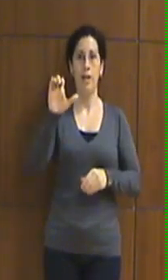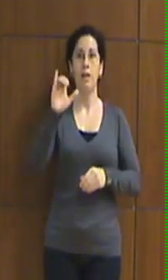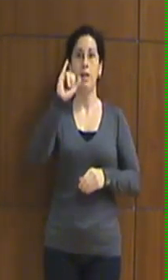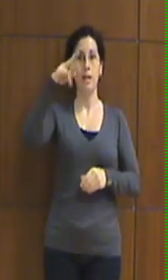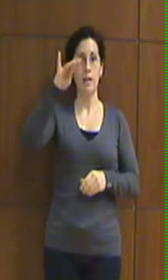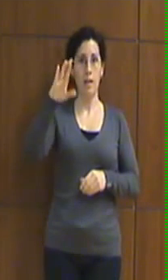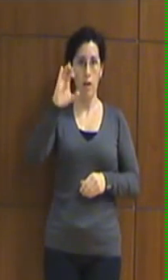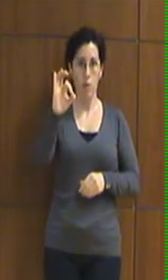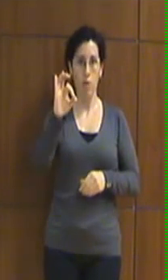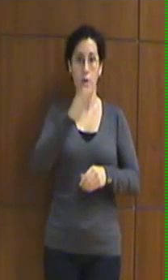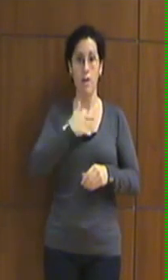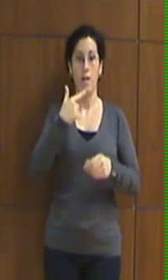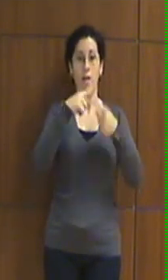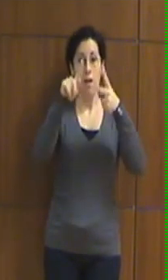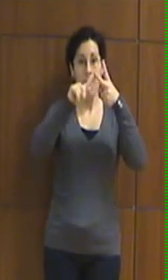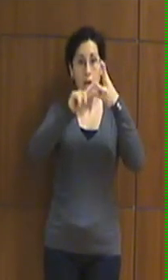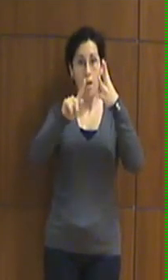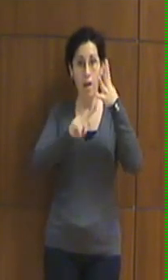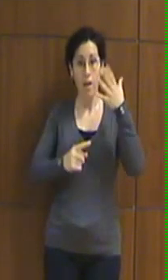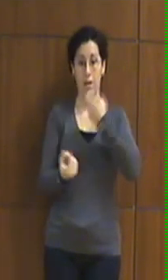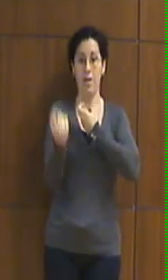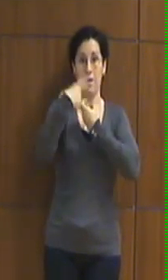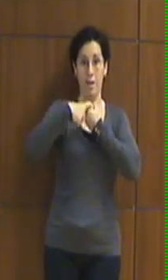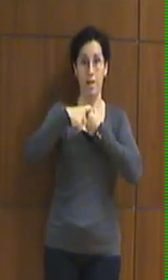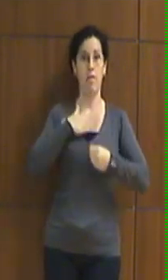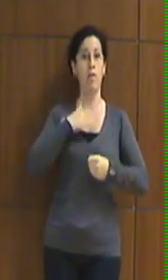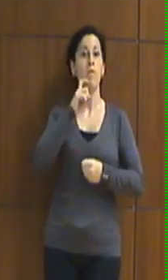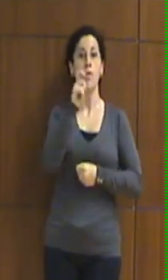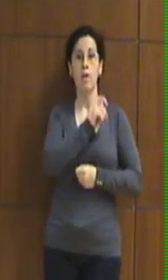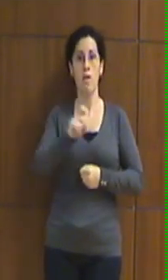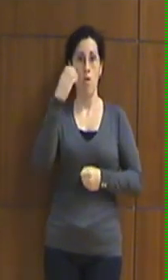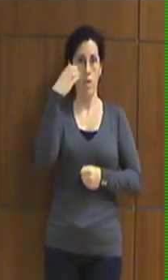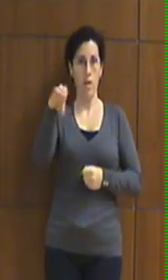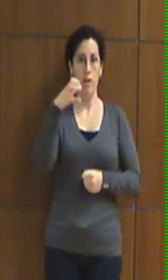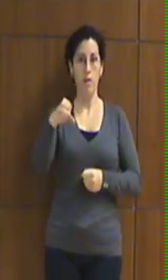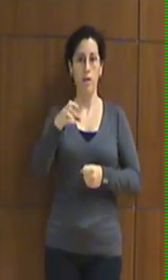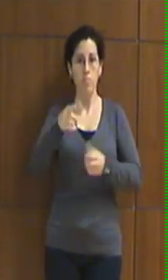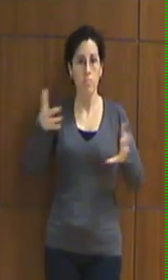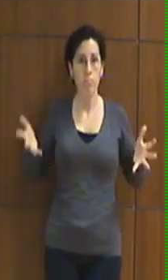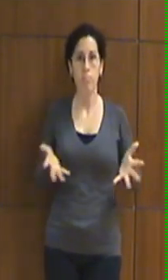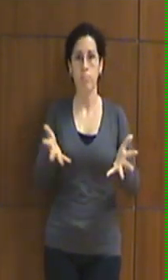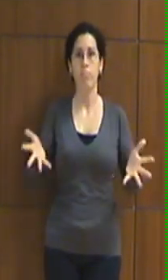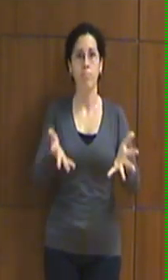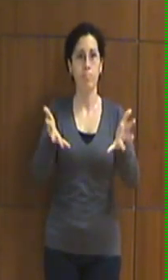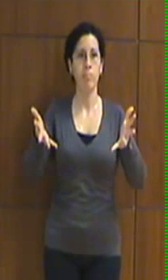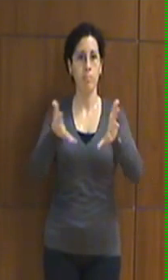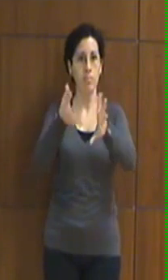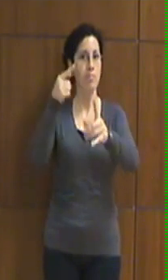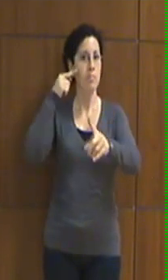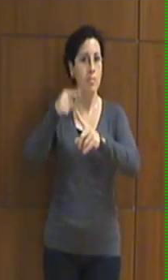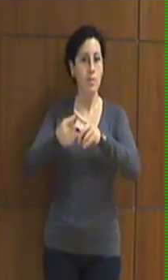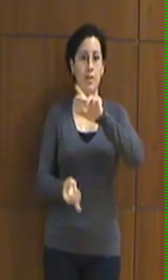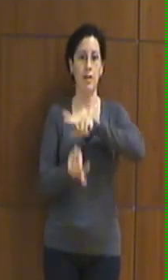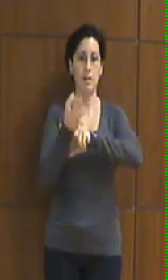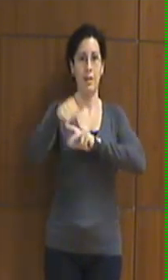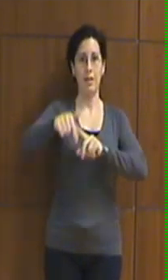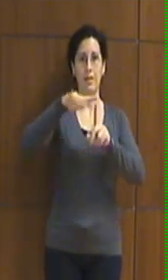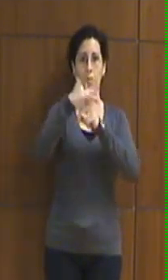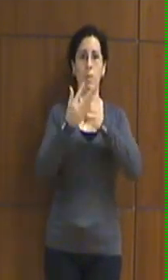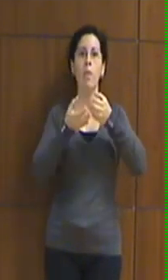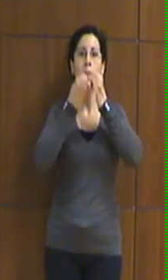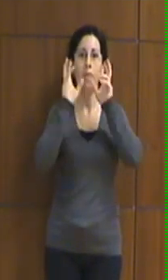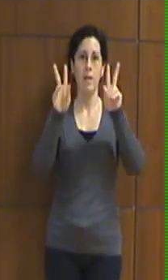INTECO, pues son entidades que dentro de la Fundación están empujando, están impulsando estos desayunos y estas